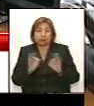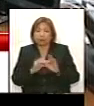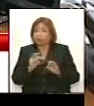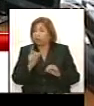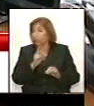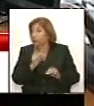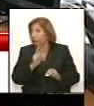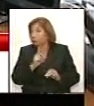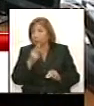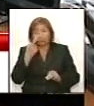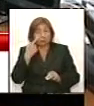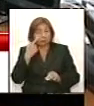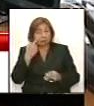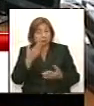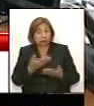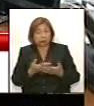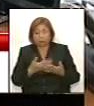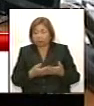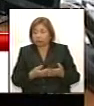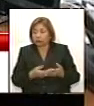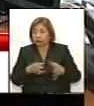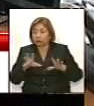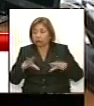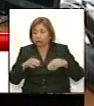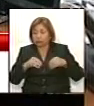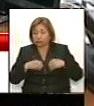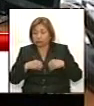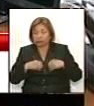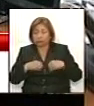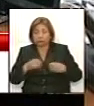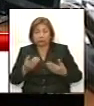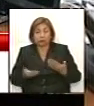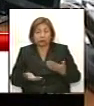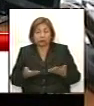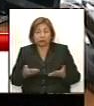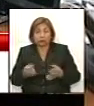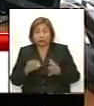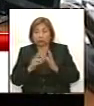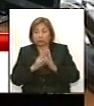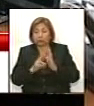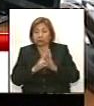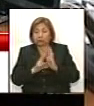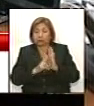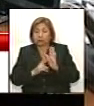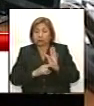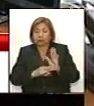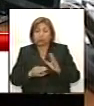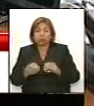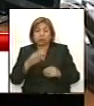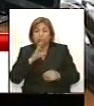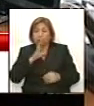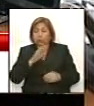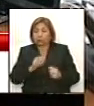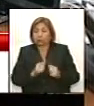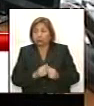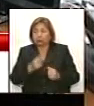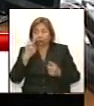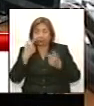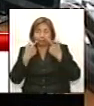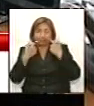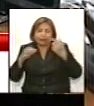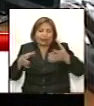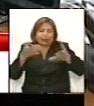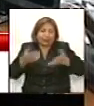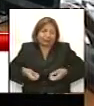no empezamos a usar el marco legal que acabamos de aprobar y que acabamos de reglamentar y que tanto sangre, sudor y lágrimas ha costado, si las y